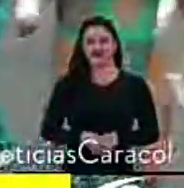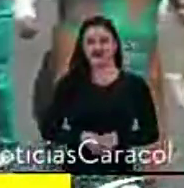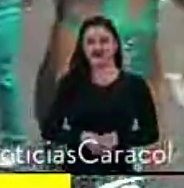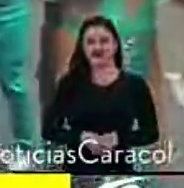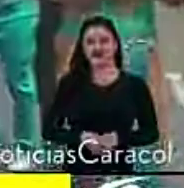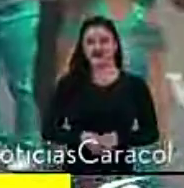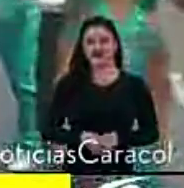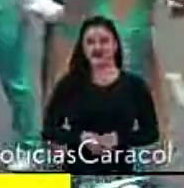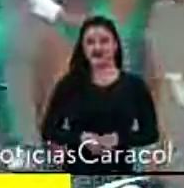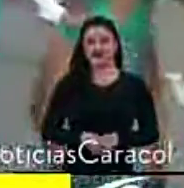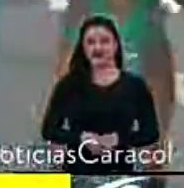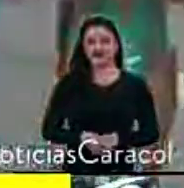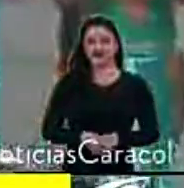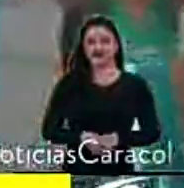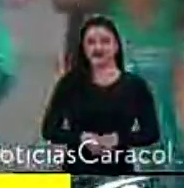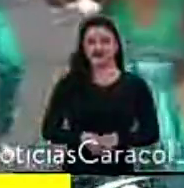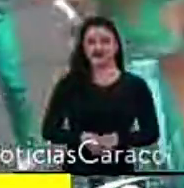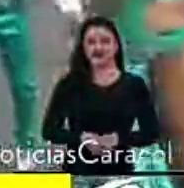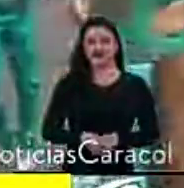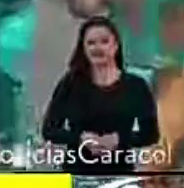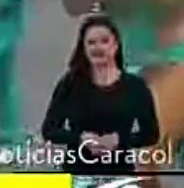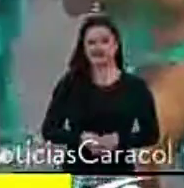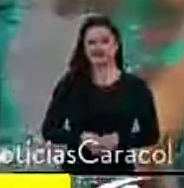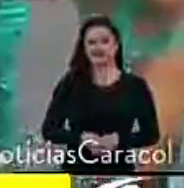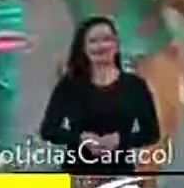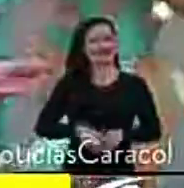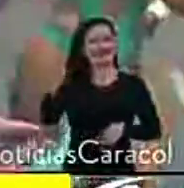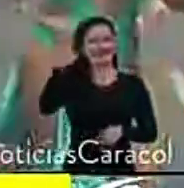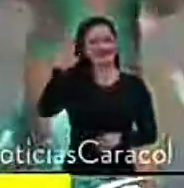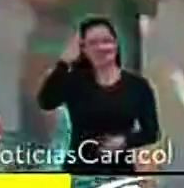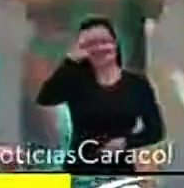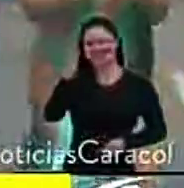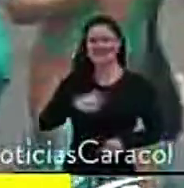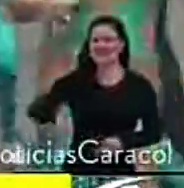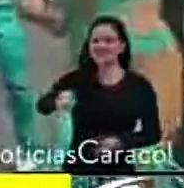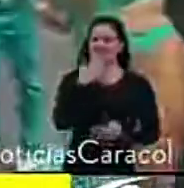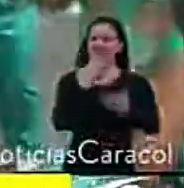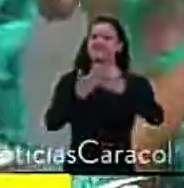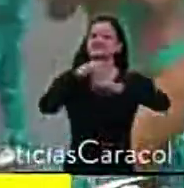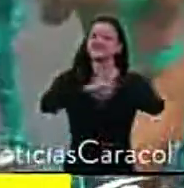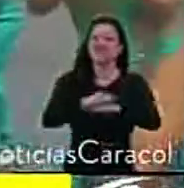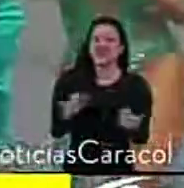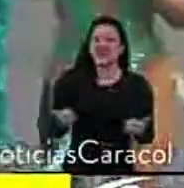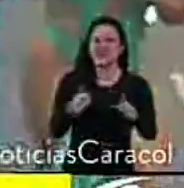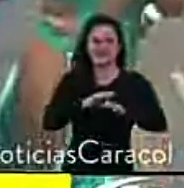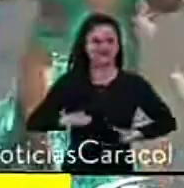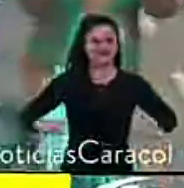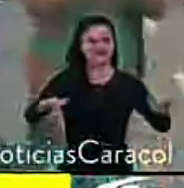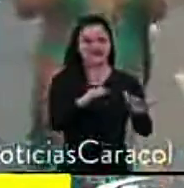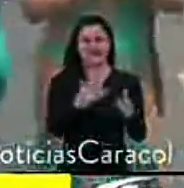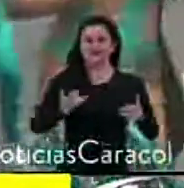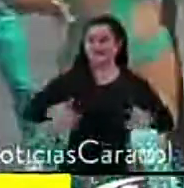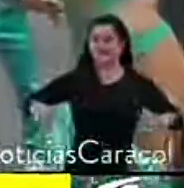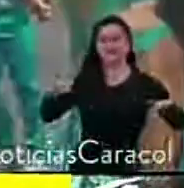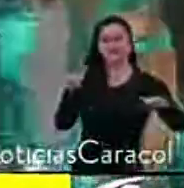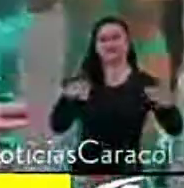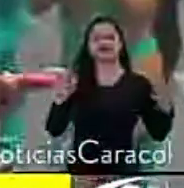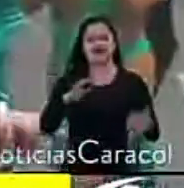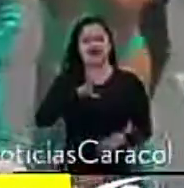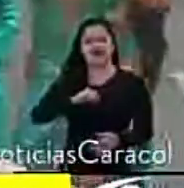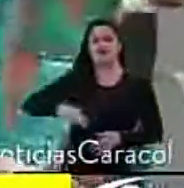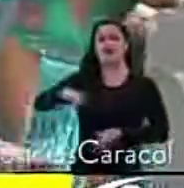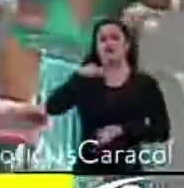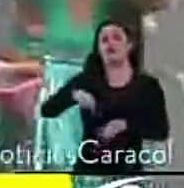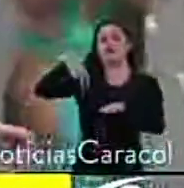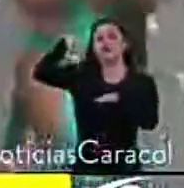Hola a todos, muy buenas tardes, Stephanie, y por supuesto a todos los que hacemos parte de este cubrimiento tan espectacular. La temperatura, la alegría y la